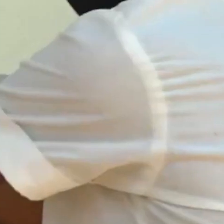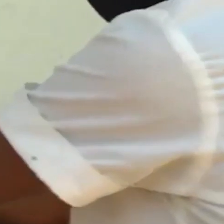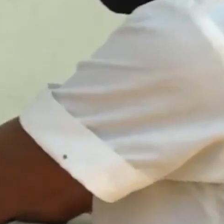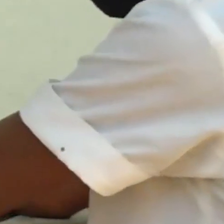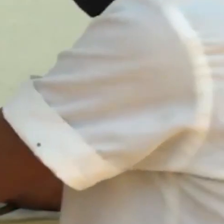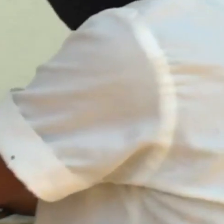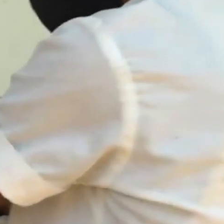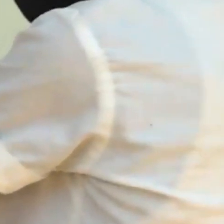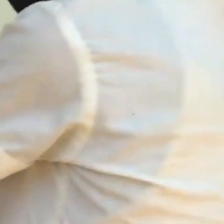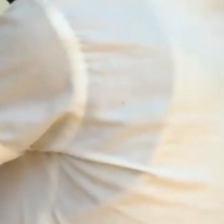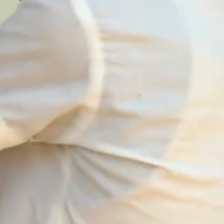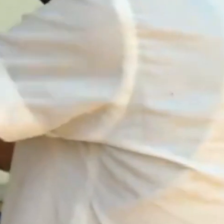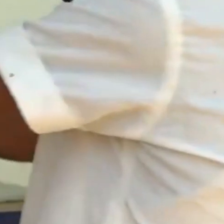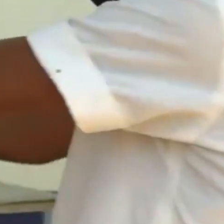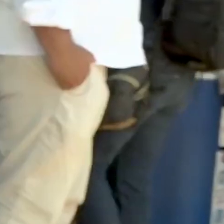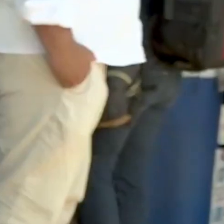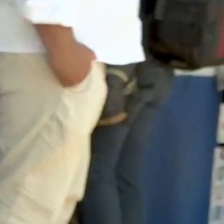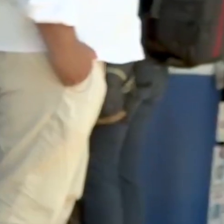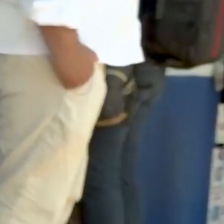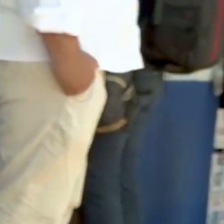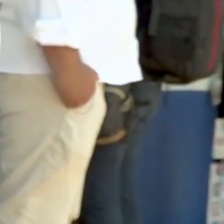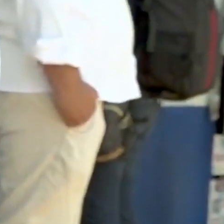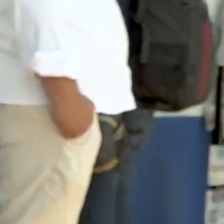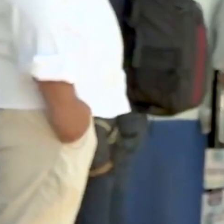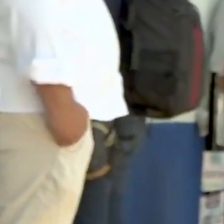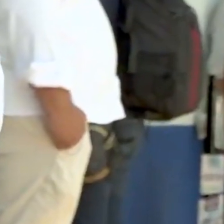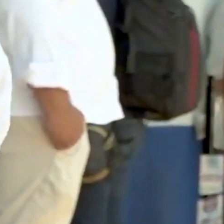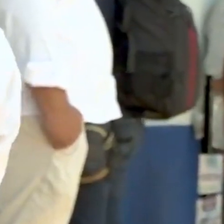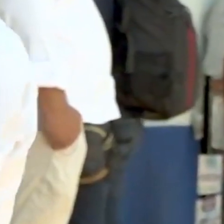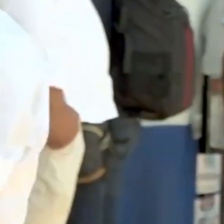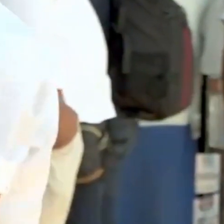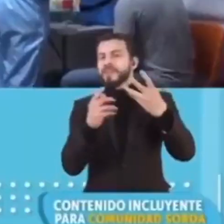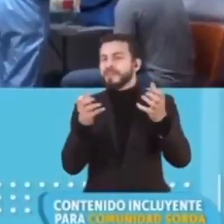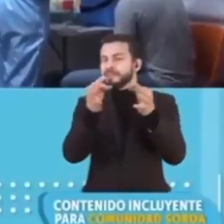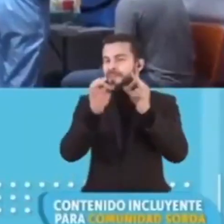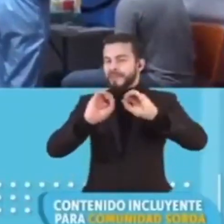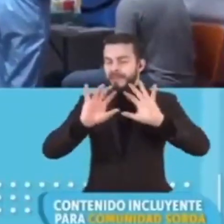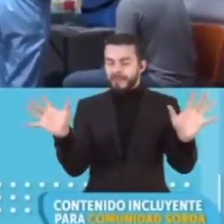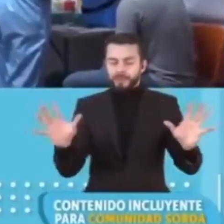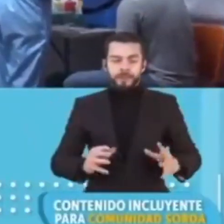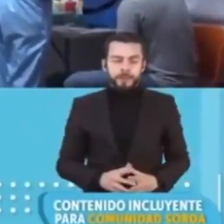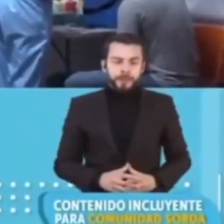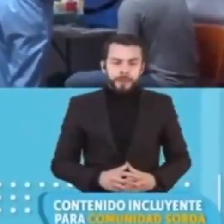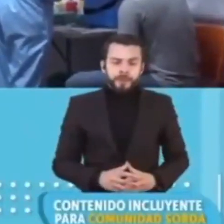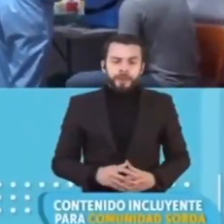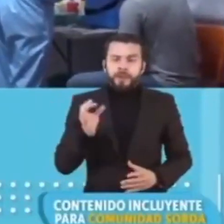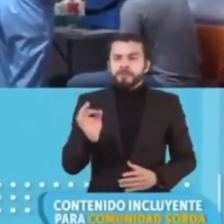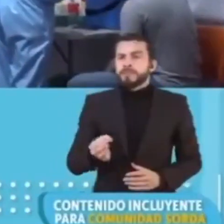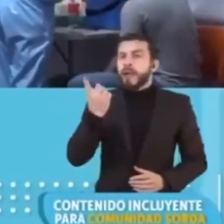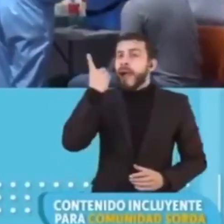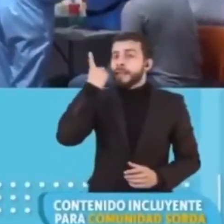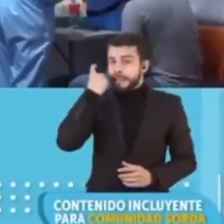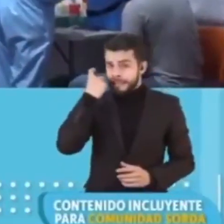verifique que se encuentre priorizado en el portal Mi Vacuna. En caso contrario, es necesario que se comunique con su